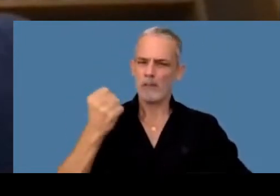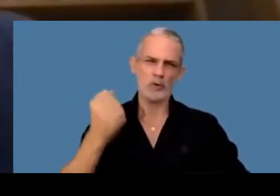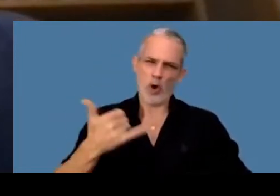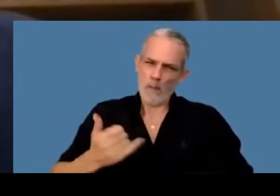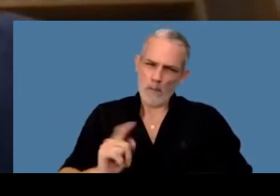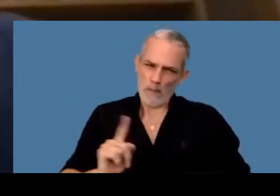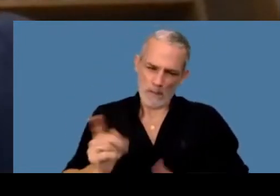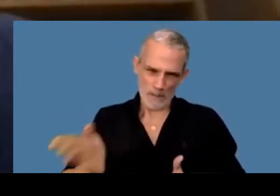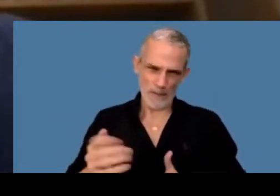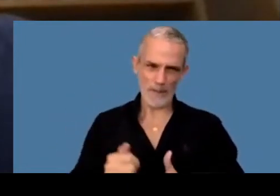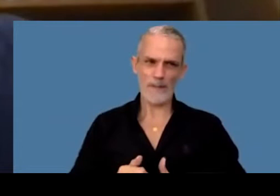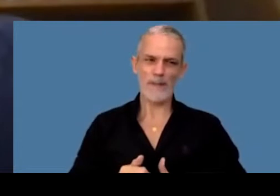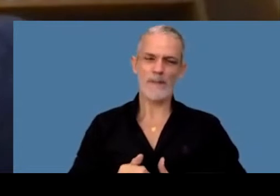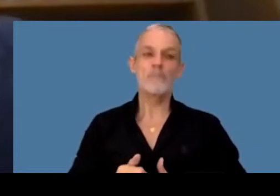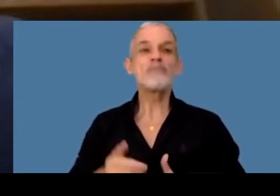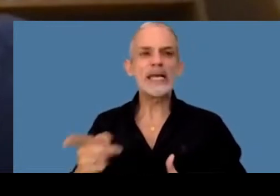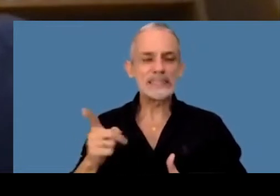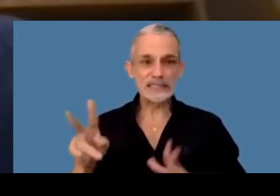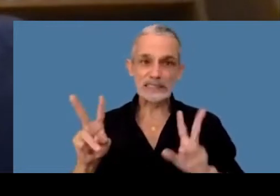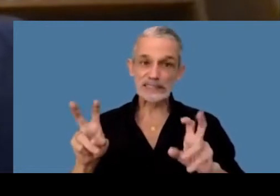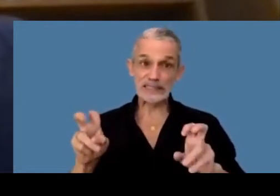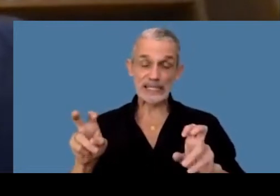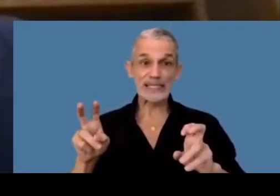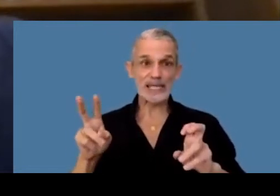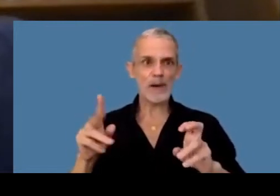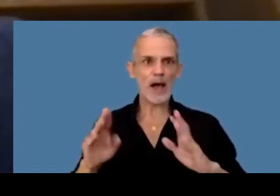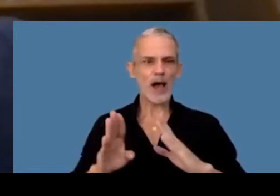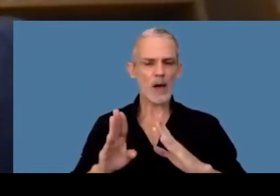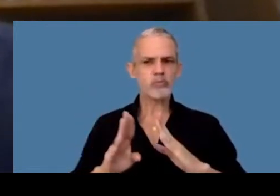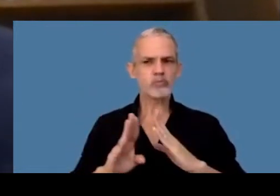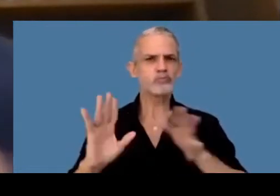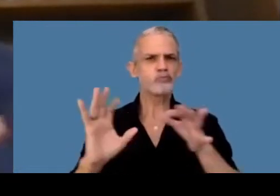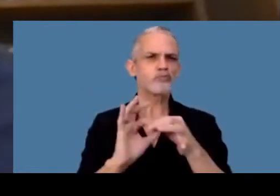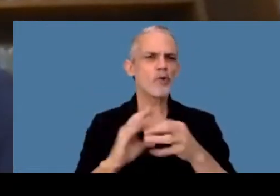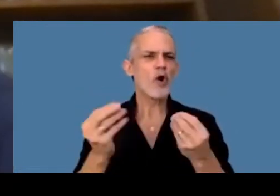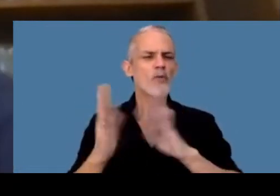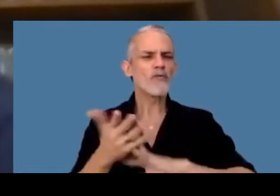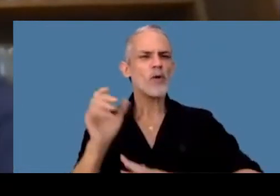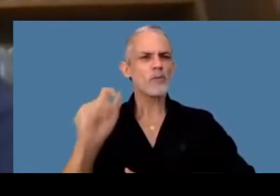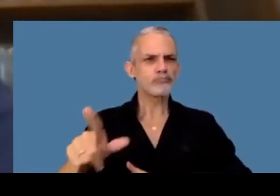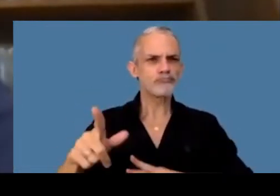y es un tema que está directamente vinculado a las características del modelo sindical.